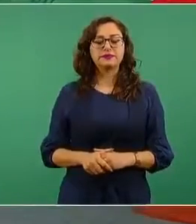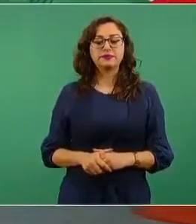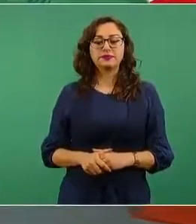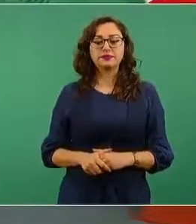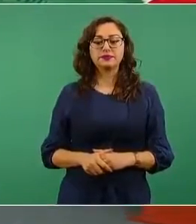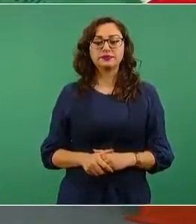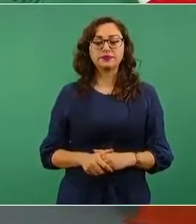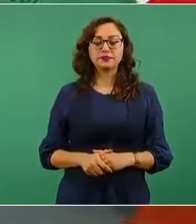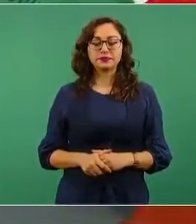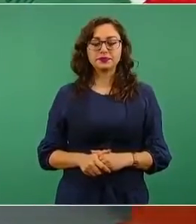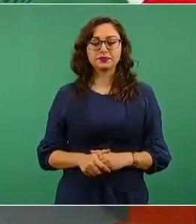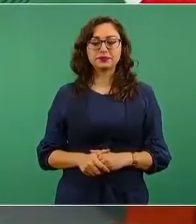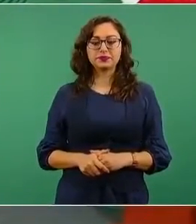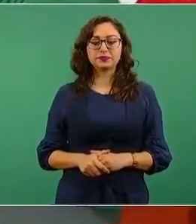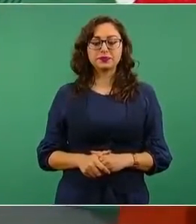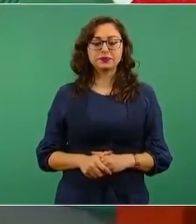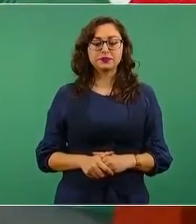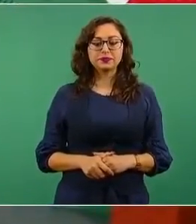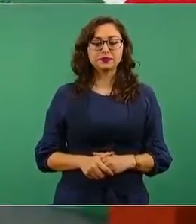Gerard,